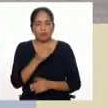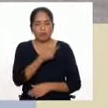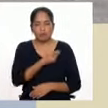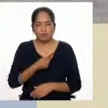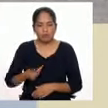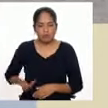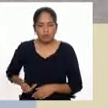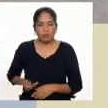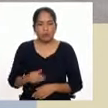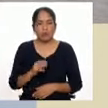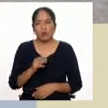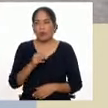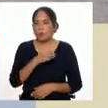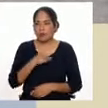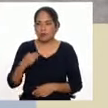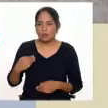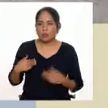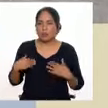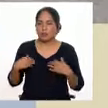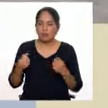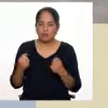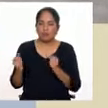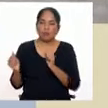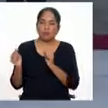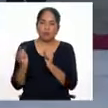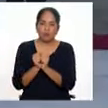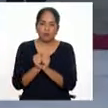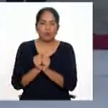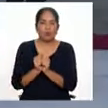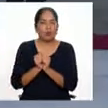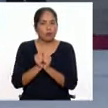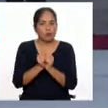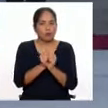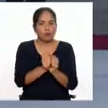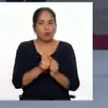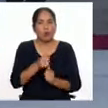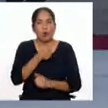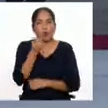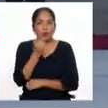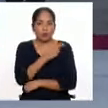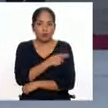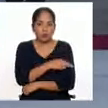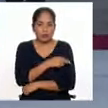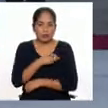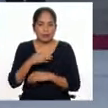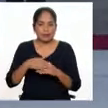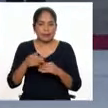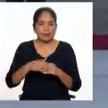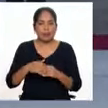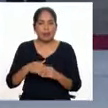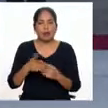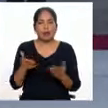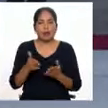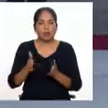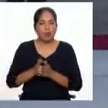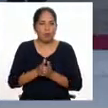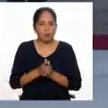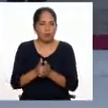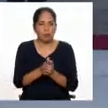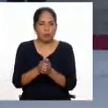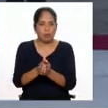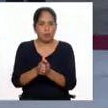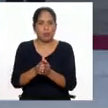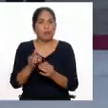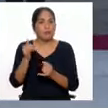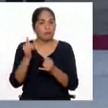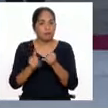presidenta, nuestro ministro nos tiene que acompañar. Aún todavía tenemos otro hospital grande en la ciudad de Pucallpa que recién acabamos